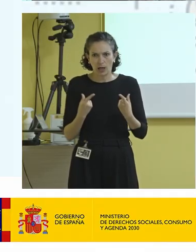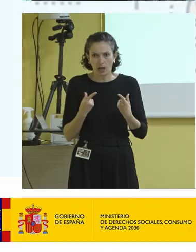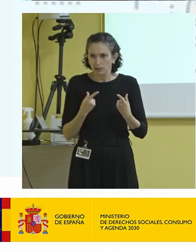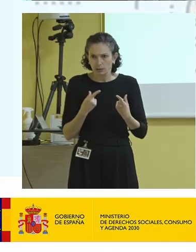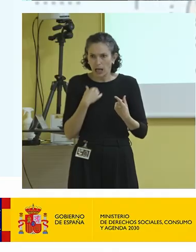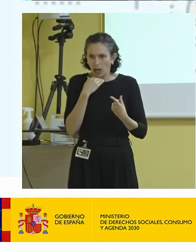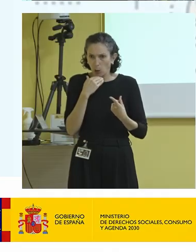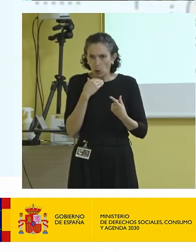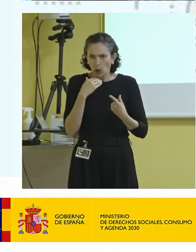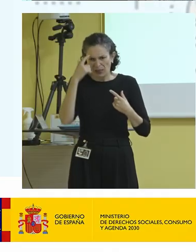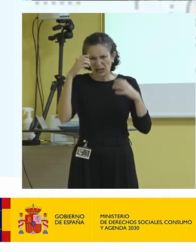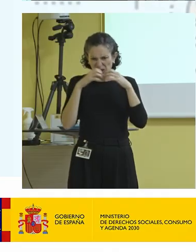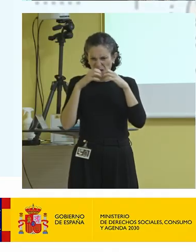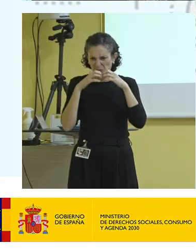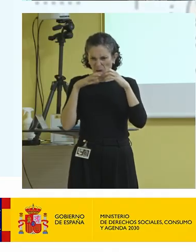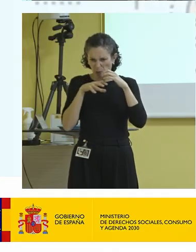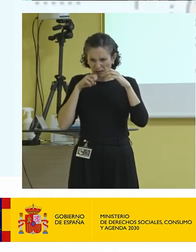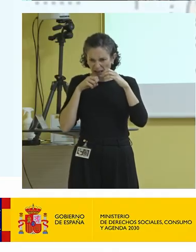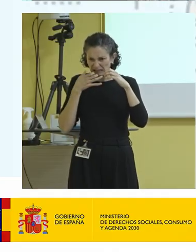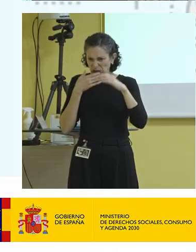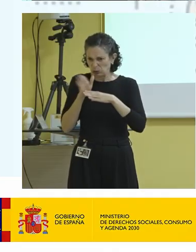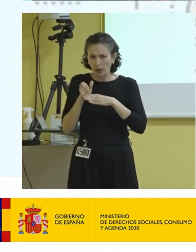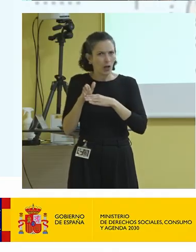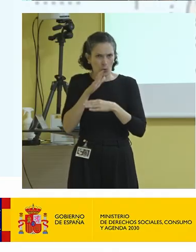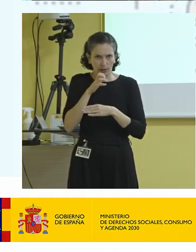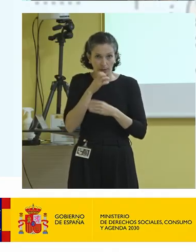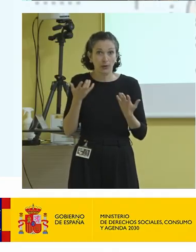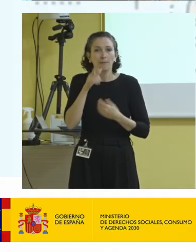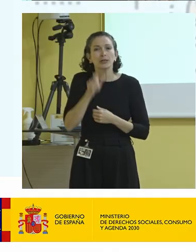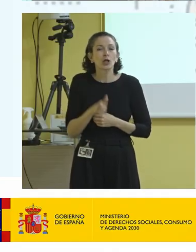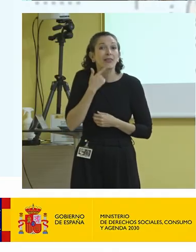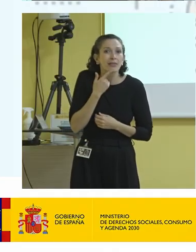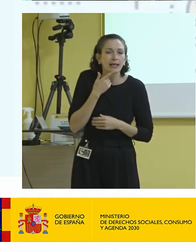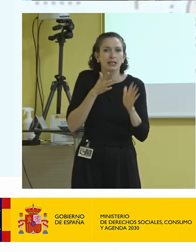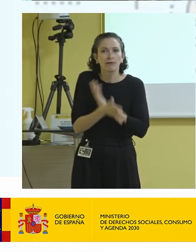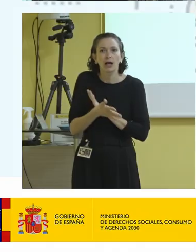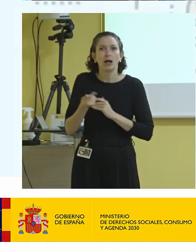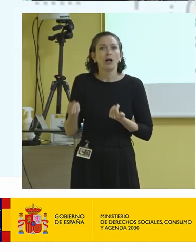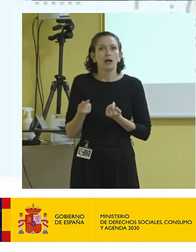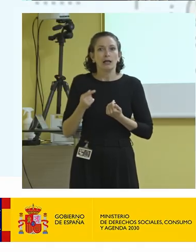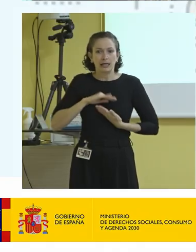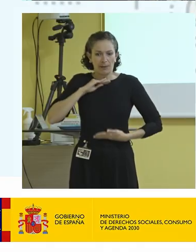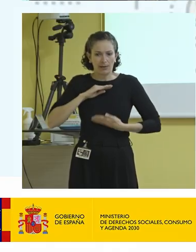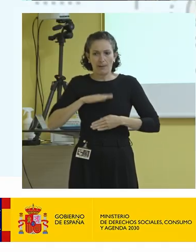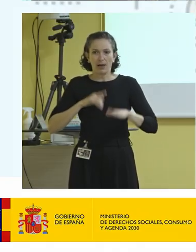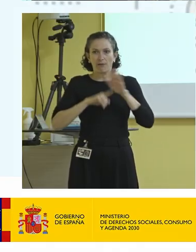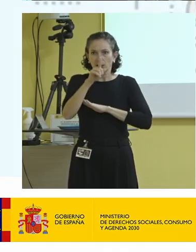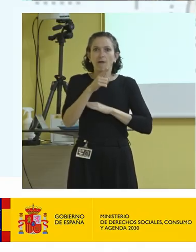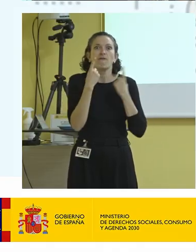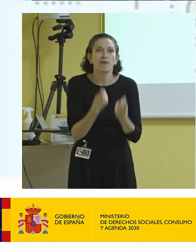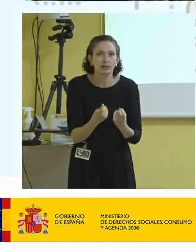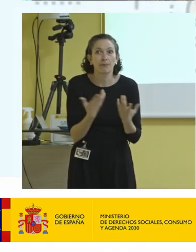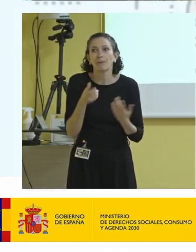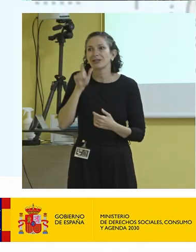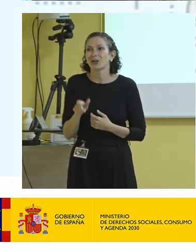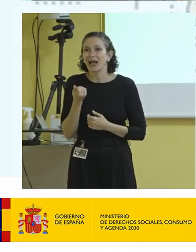cerebro que sobran, ¿vale? La cuestión es que cuando William James dijo esto, lo decía más bien como que nos falta mucho potencial por desarrollar. Pero alguien le puso una cifra y